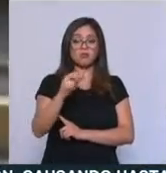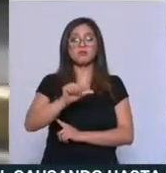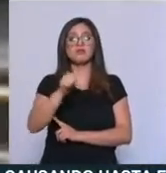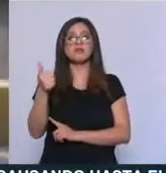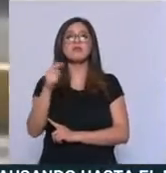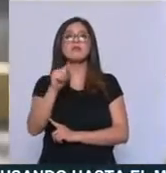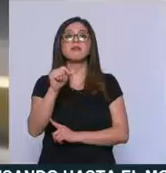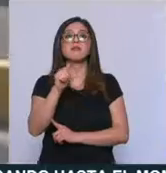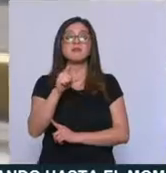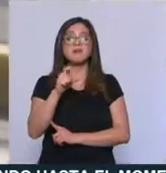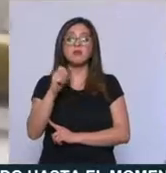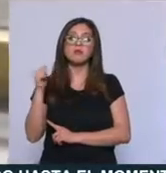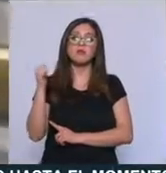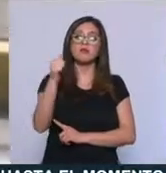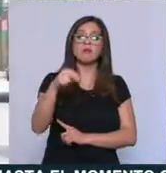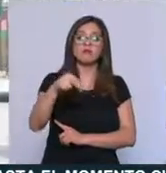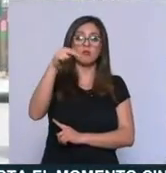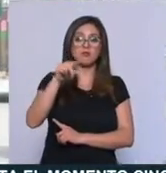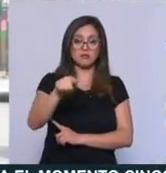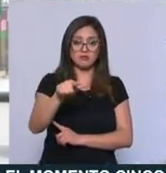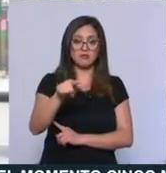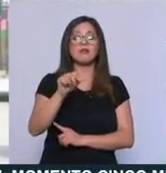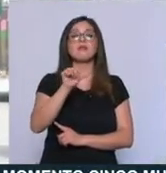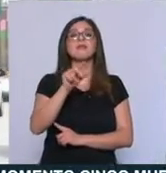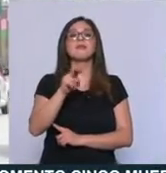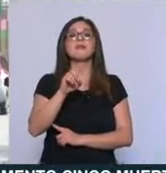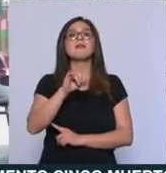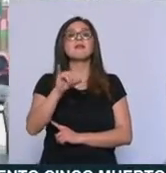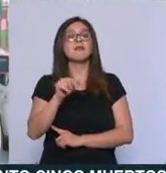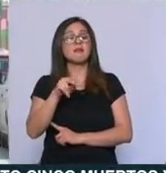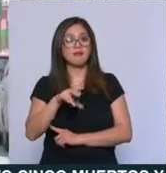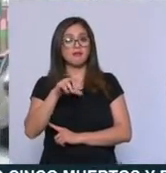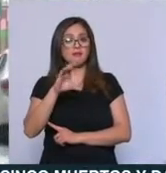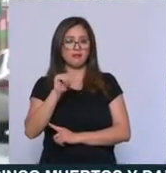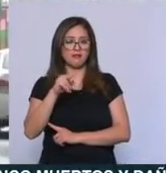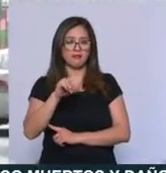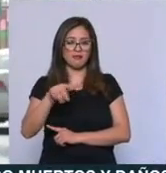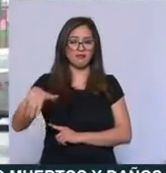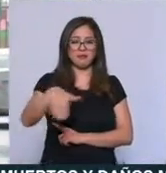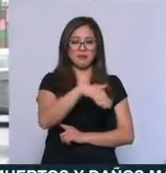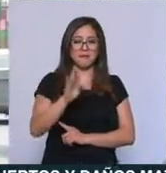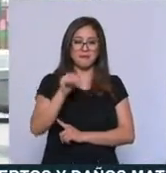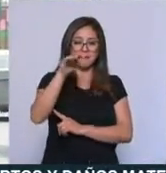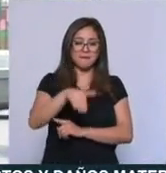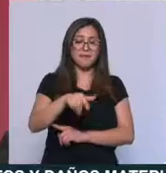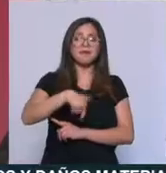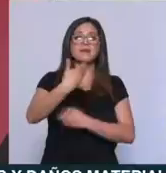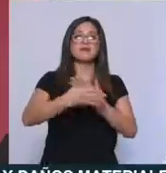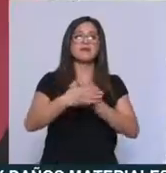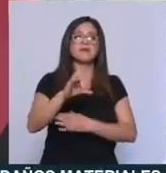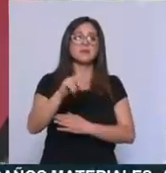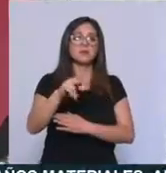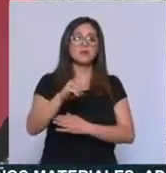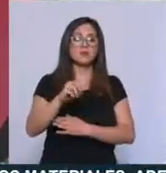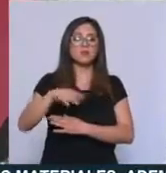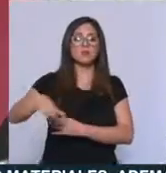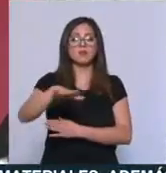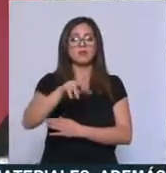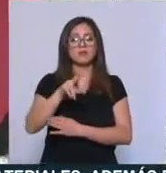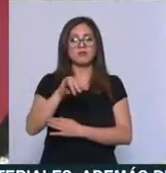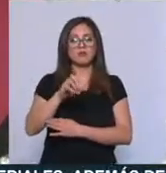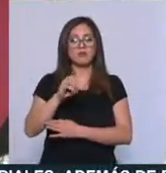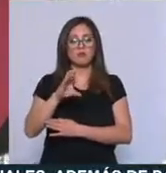a Norte 17. Avenida Gran Canal de Anillo Periférico Río de los Remedios a Circuito Bicentenario, Avenida Río